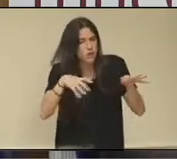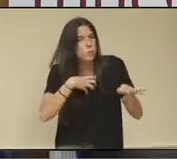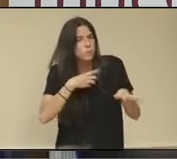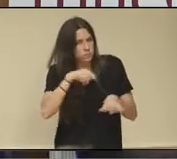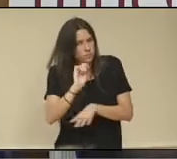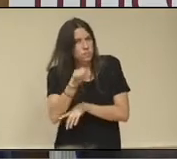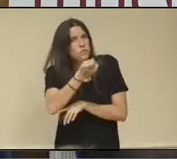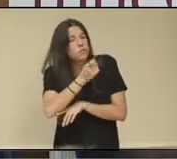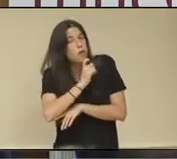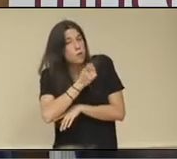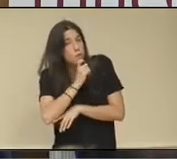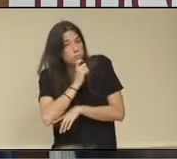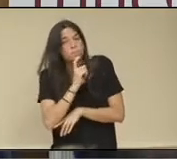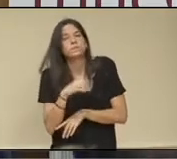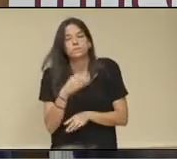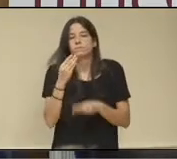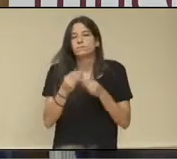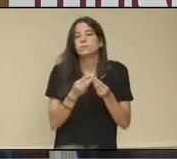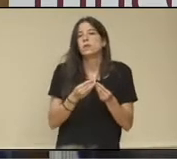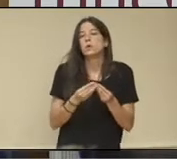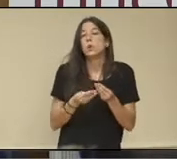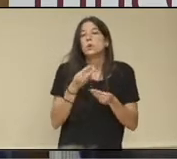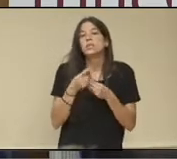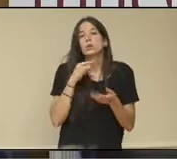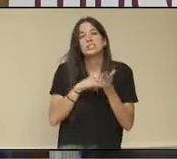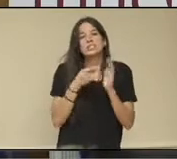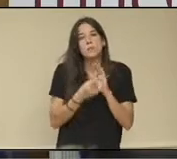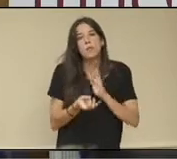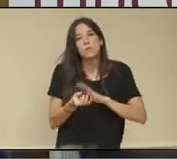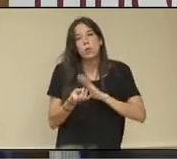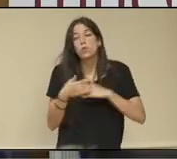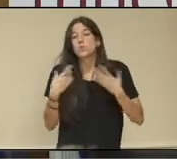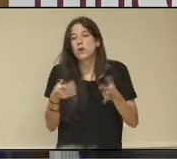hacerlo utilizando un sistema de producción que son unas células